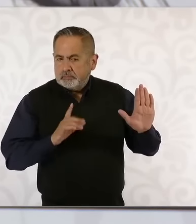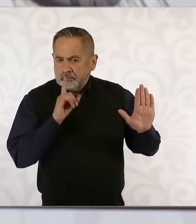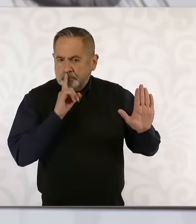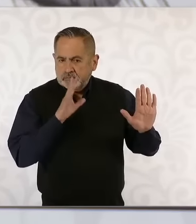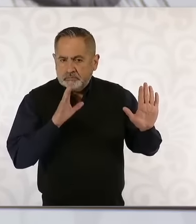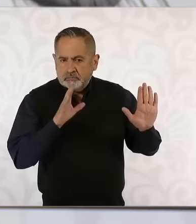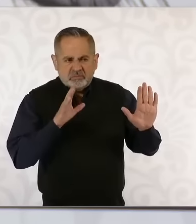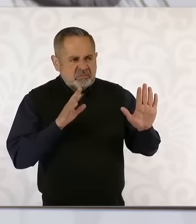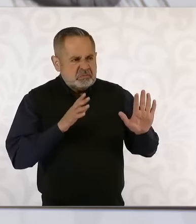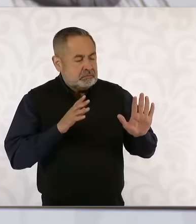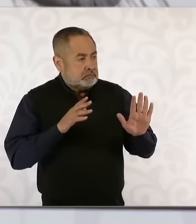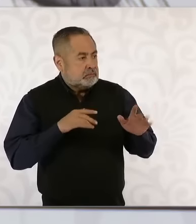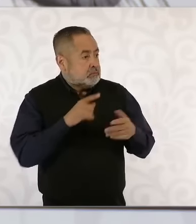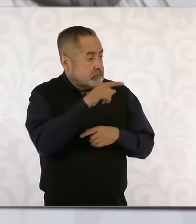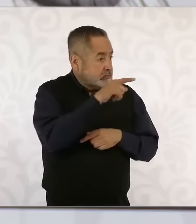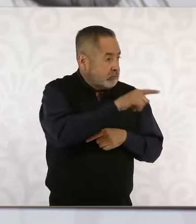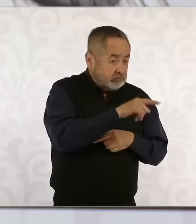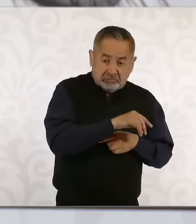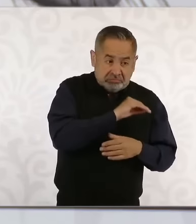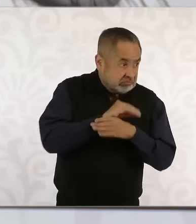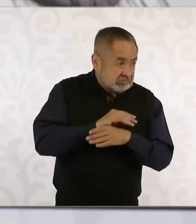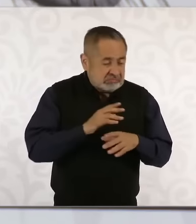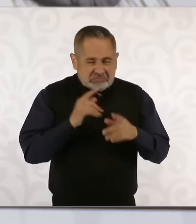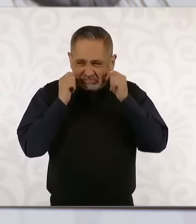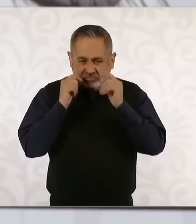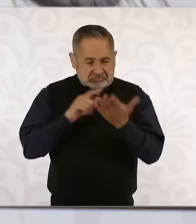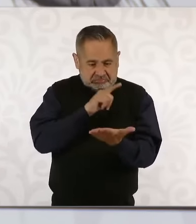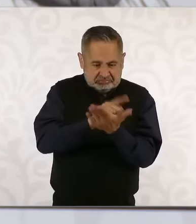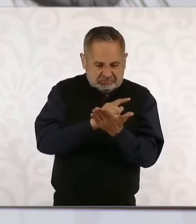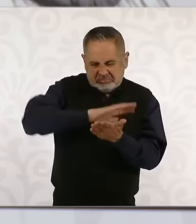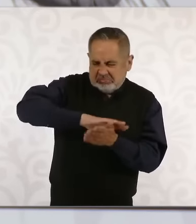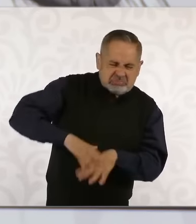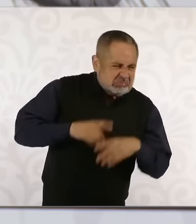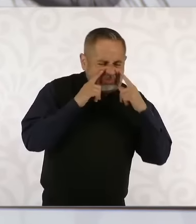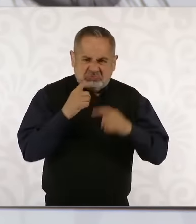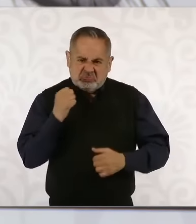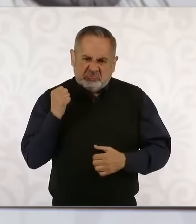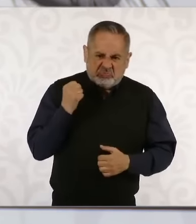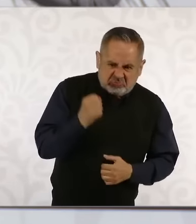Nada ni nadie por encima de la ley. Nada